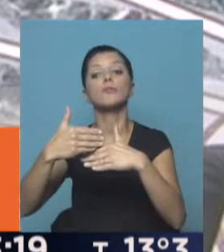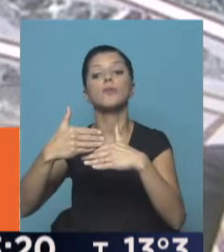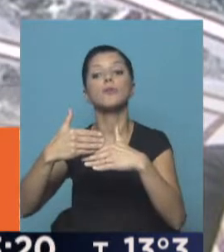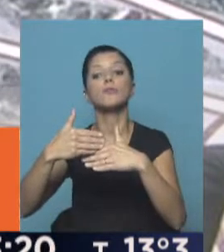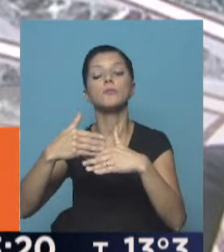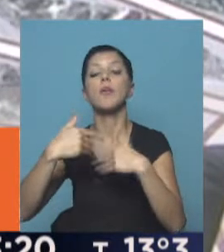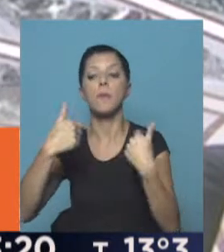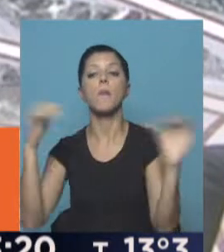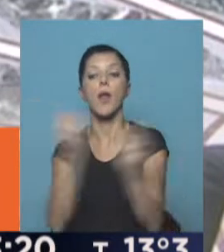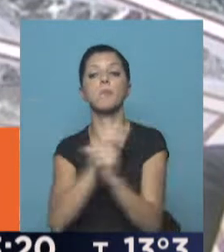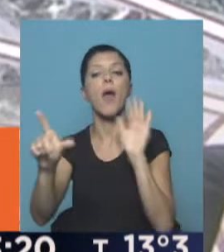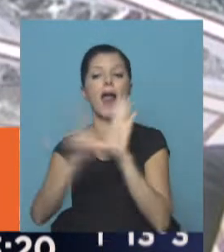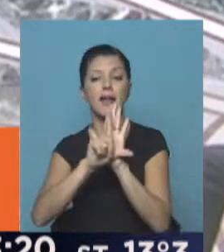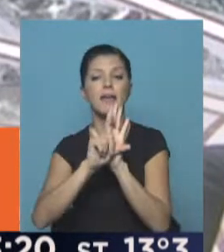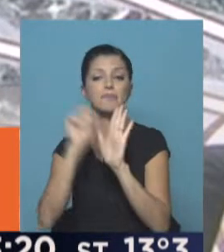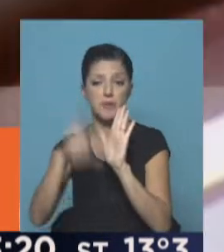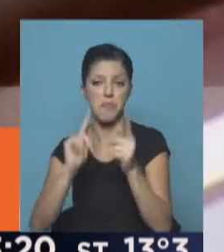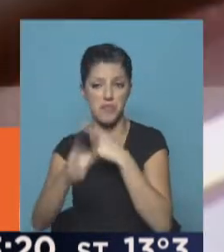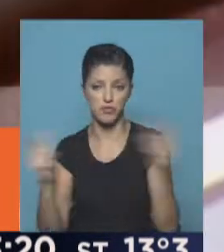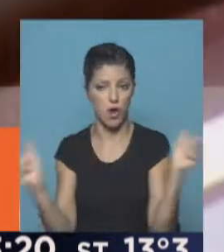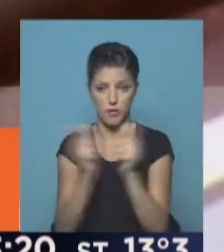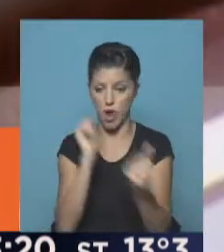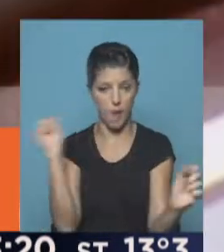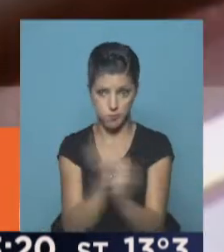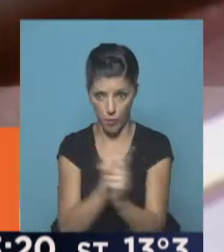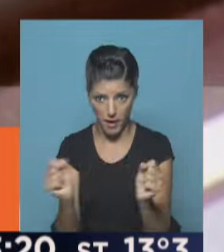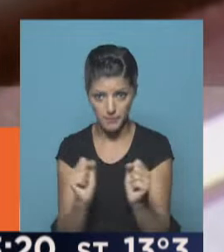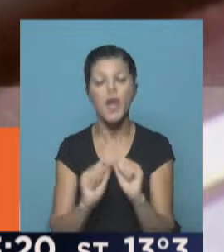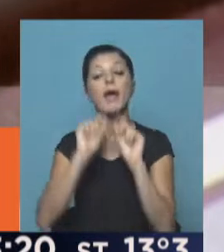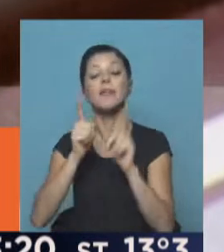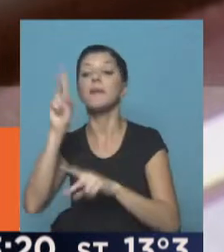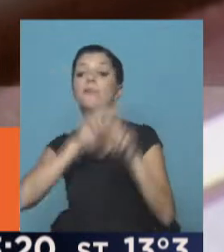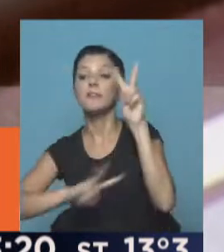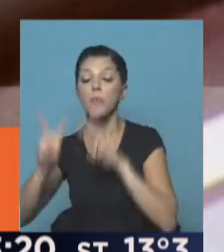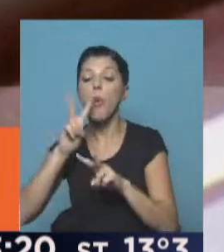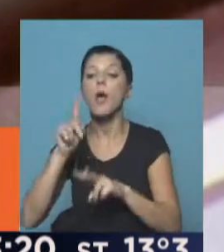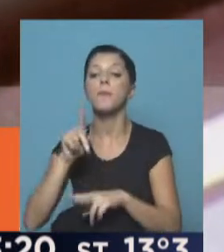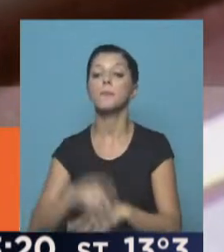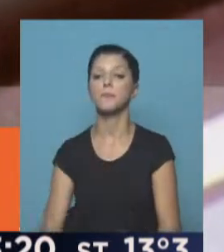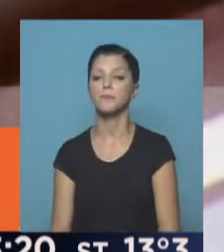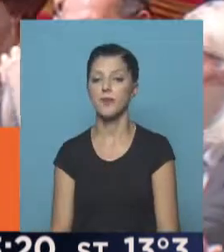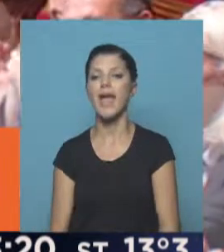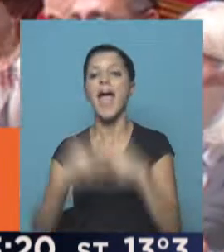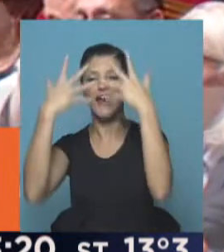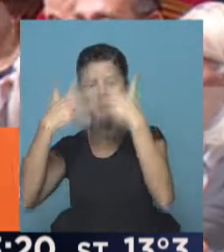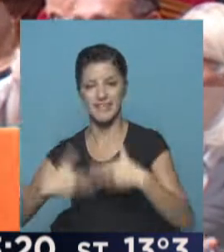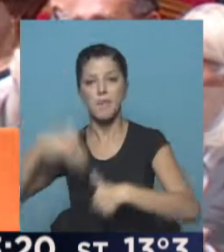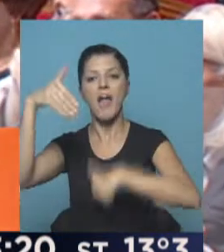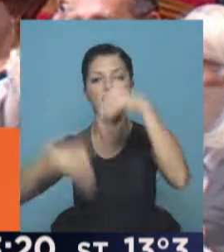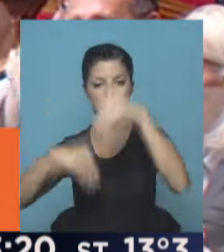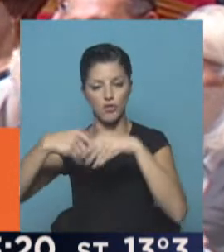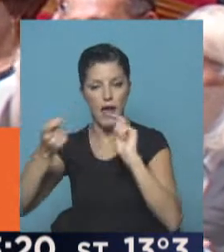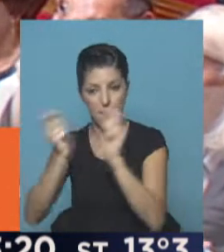aprobando leyes simples en comisión. Busca además introducir una proporcionalidad en el sistema electoral que